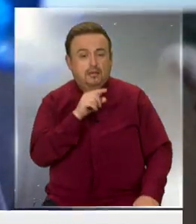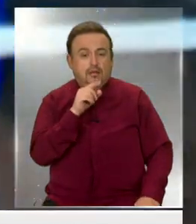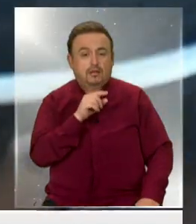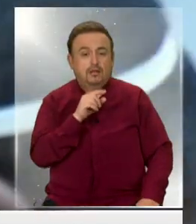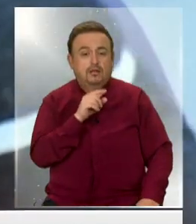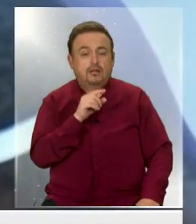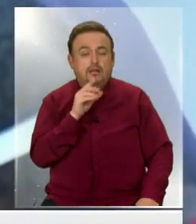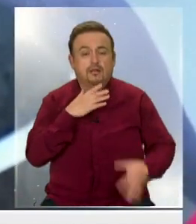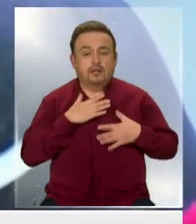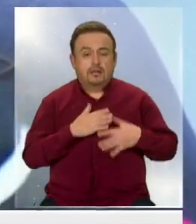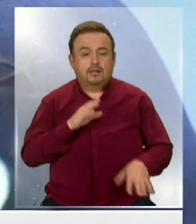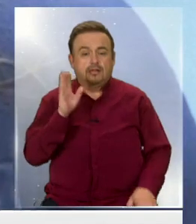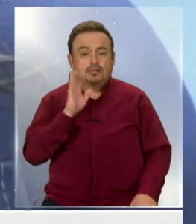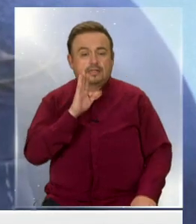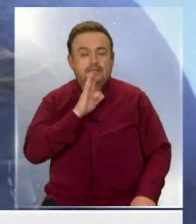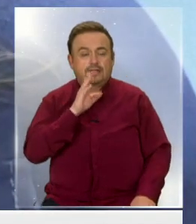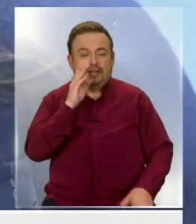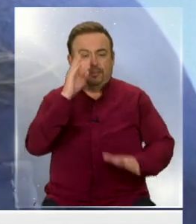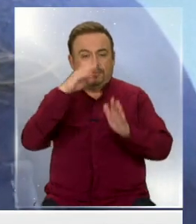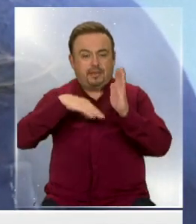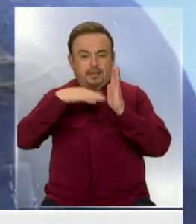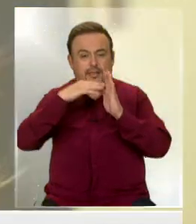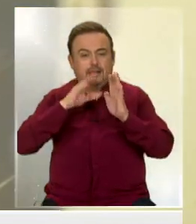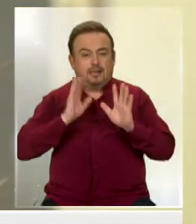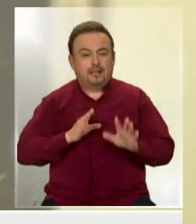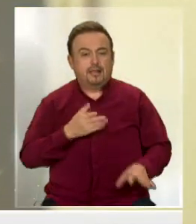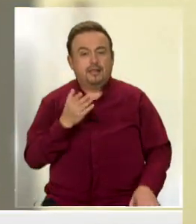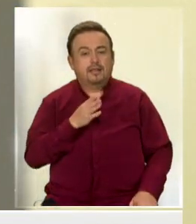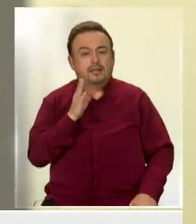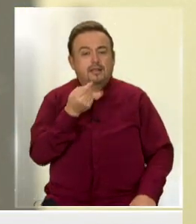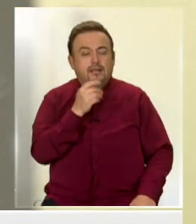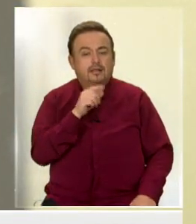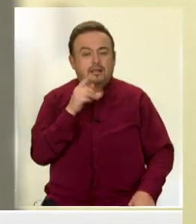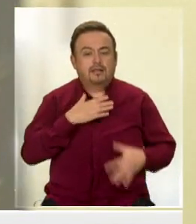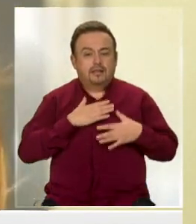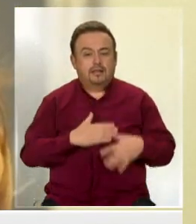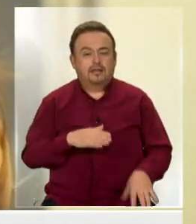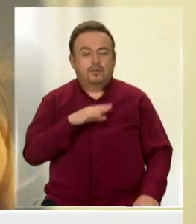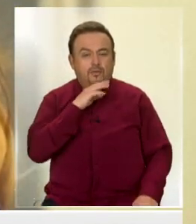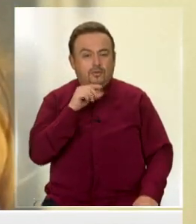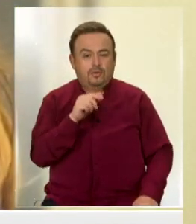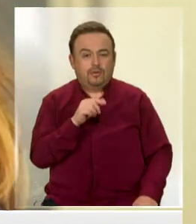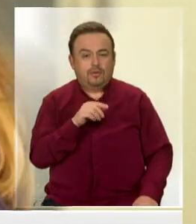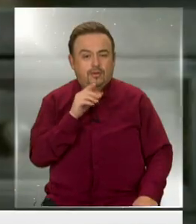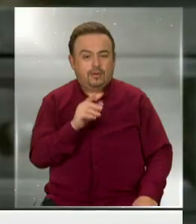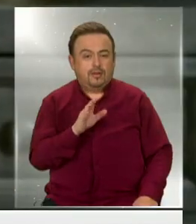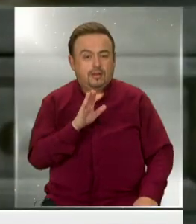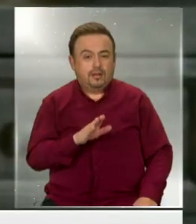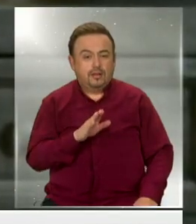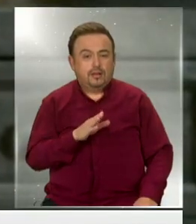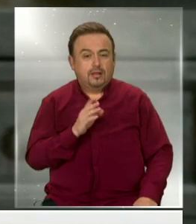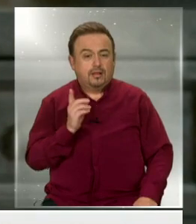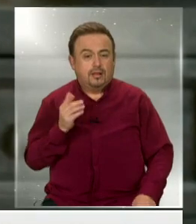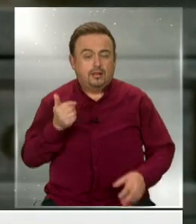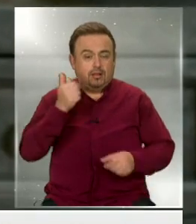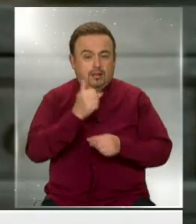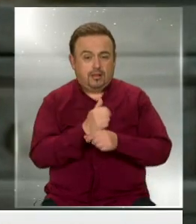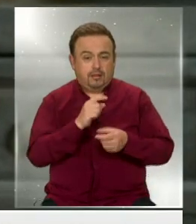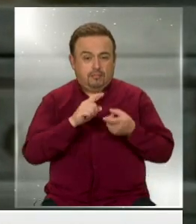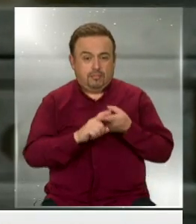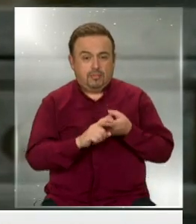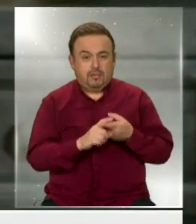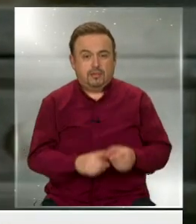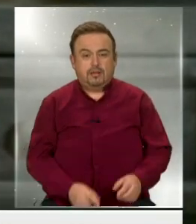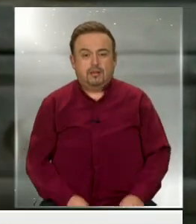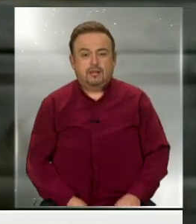color celeste con que pintaron esta figura de madera, porque emulaba el traje que ella utilizó el día de la asunción de mando de su esposo, de